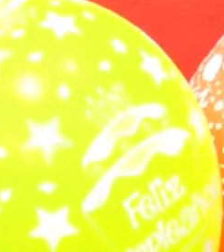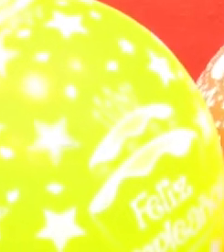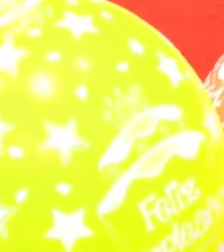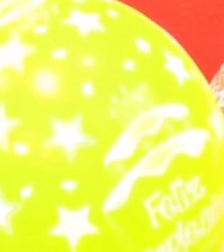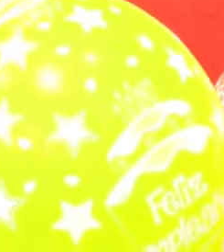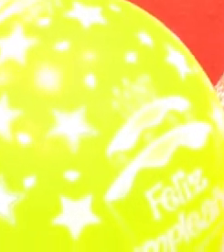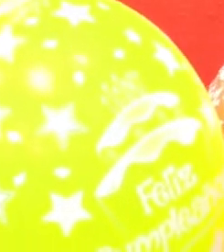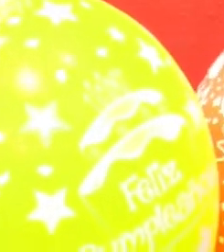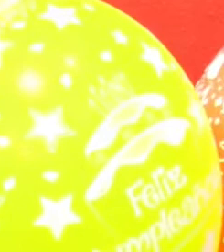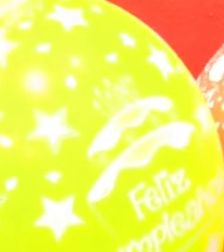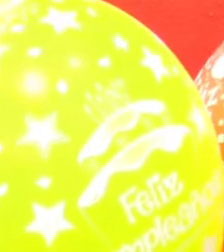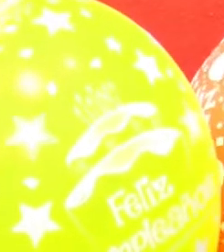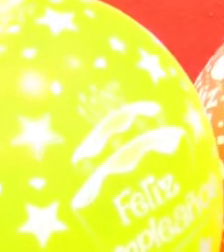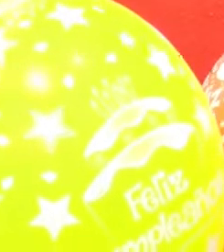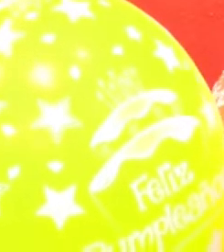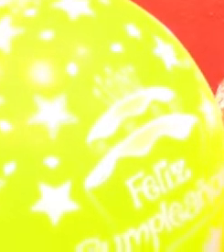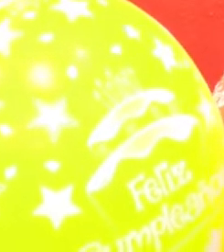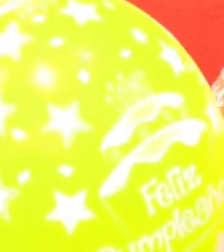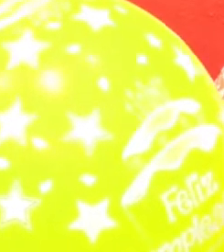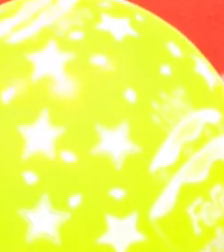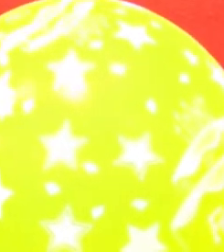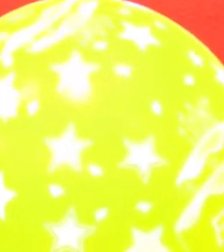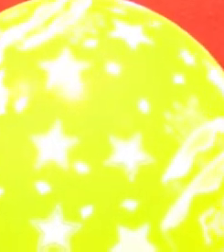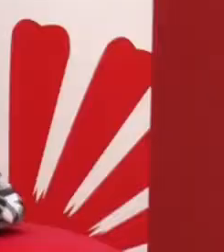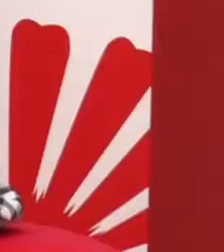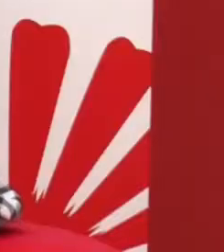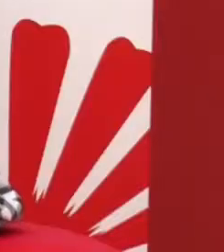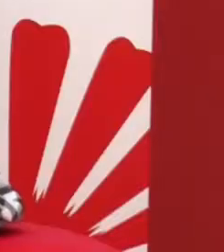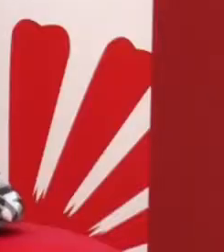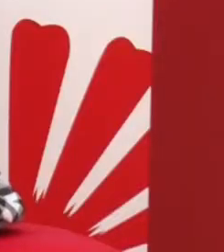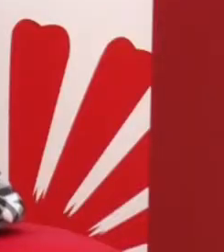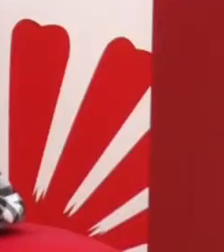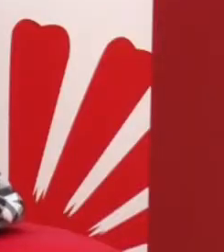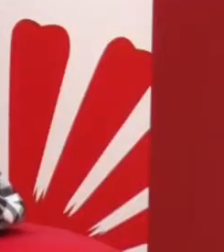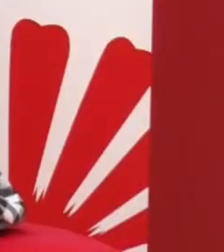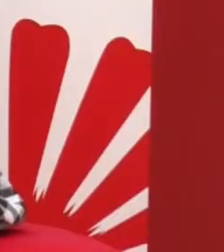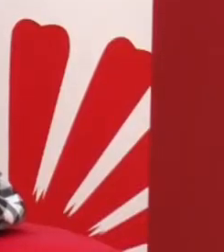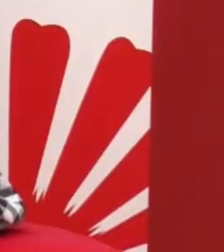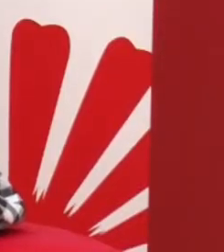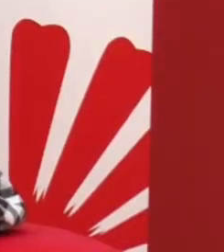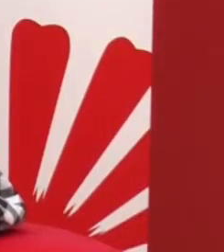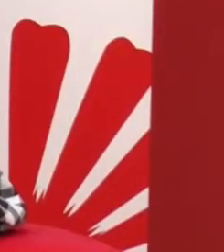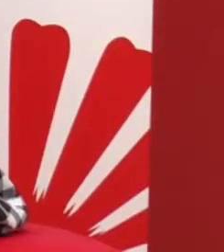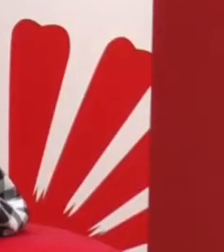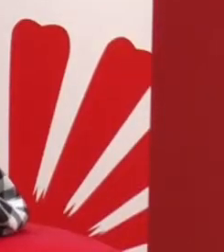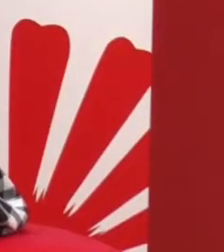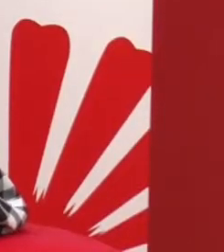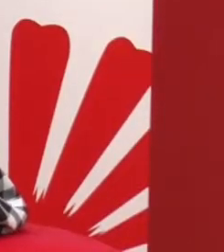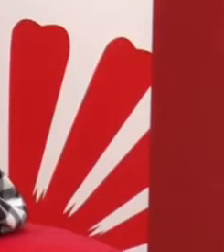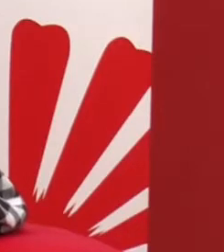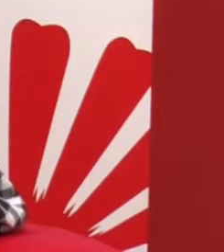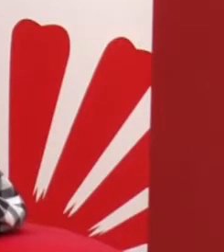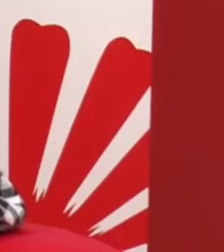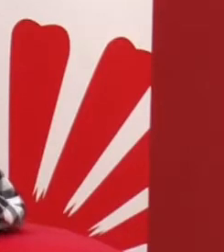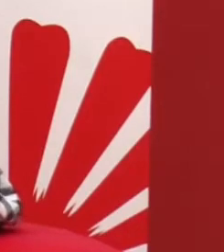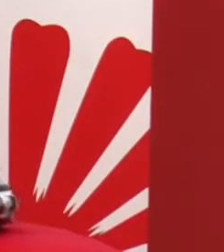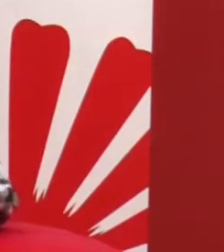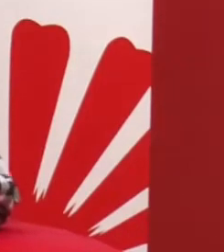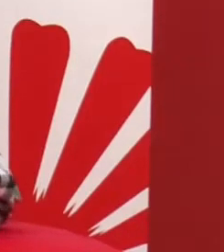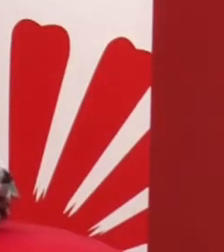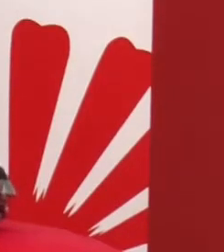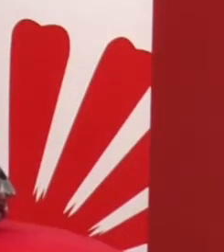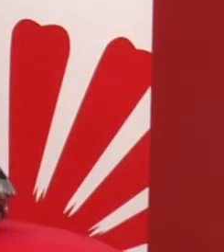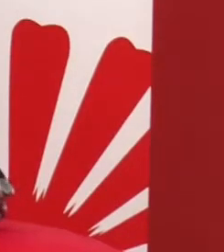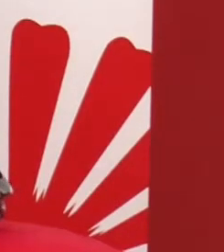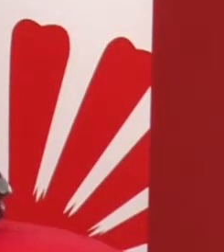nuestra directora Jennifer Gallego. Hola, Kiara, muy pero muy buenos días para ti, buenos días para nuestros televidentes, para nuestras invitadas. Yo quiero